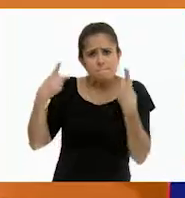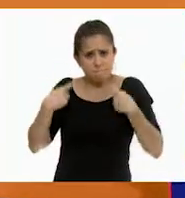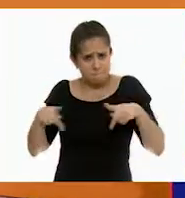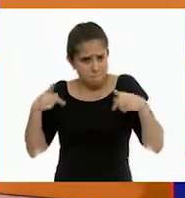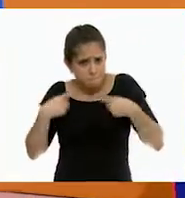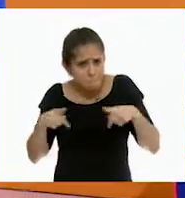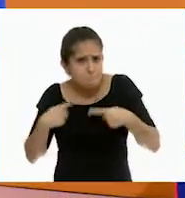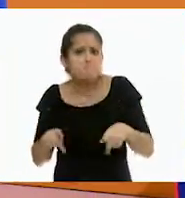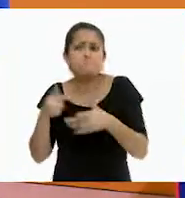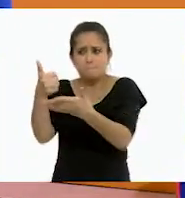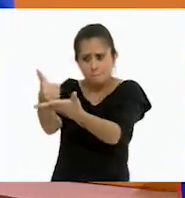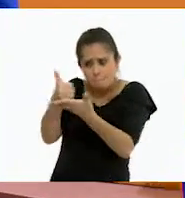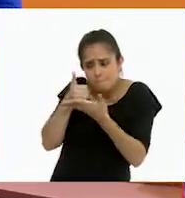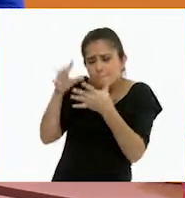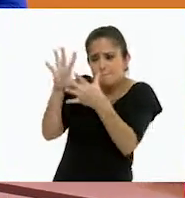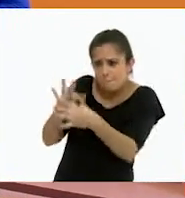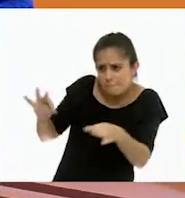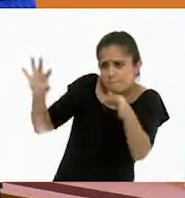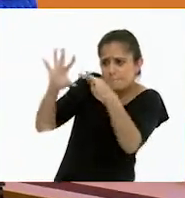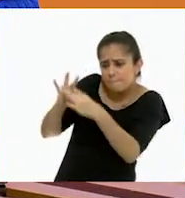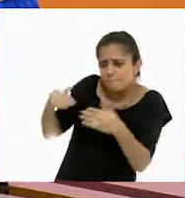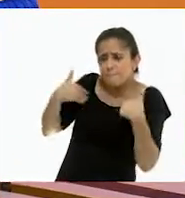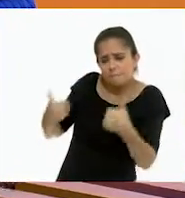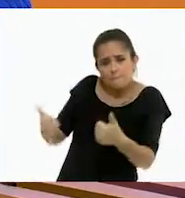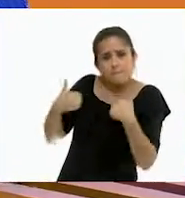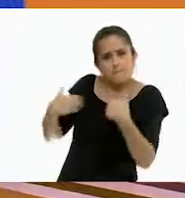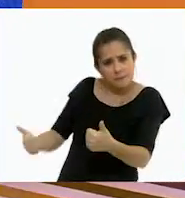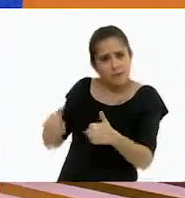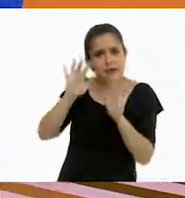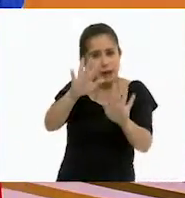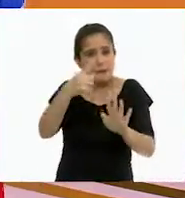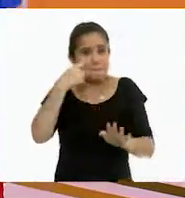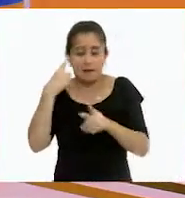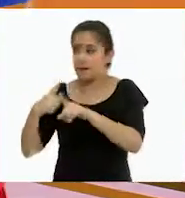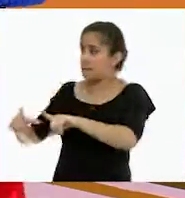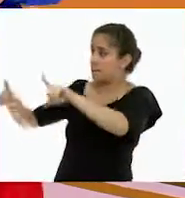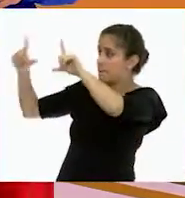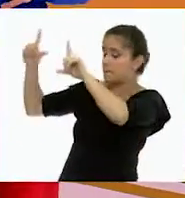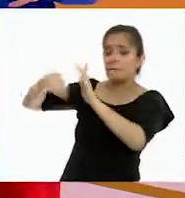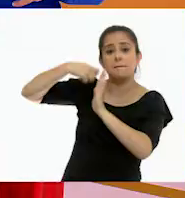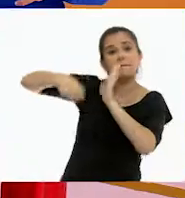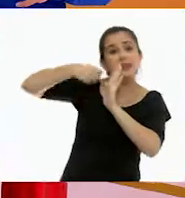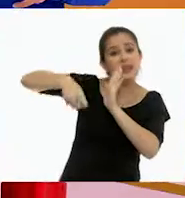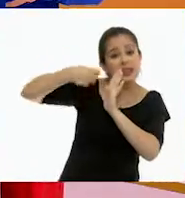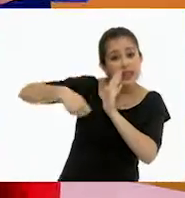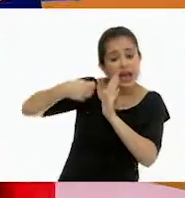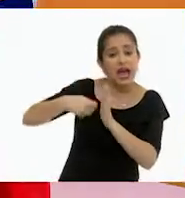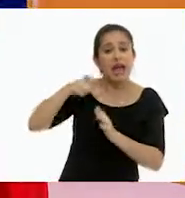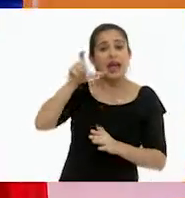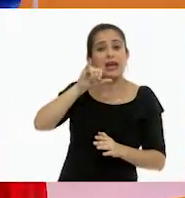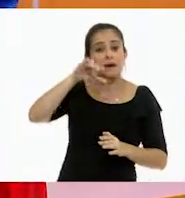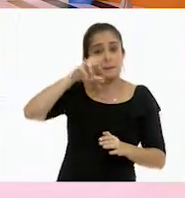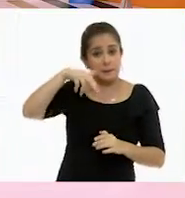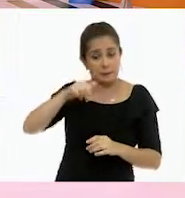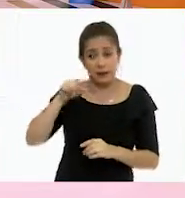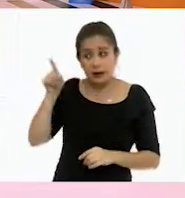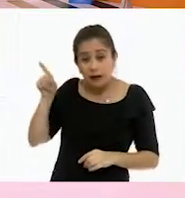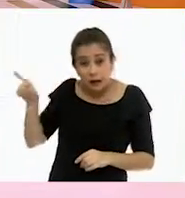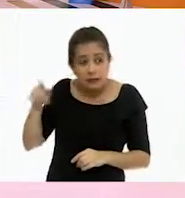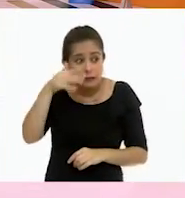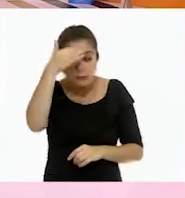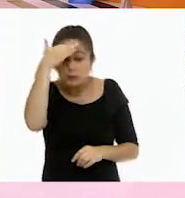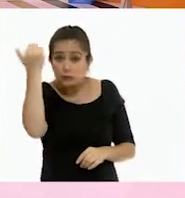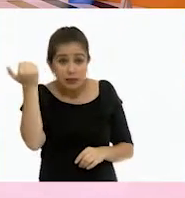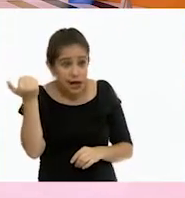puntualizar algunos temas. Y vamos, yo te invito a que veamos este video de Ximena. Ah, ella sabe, no sabes. Es así